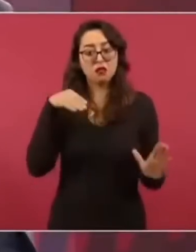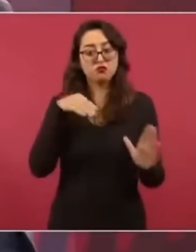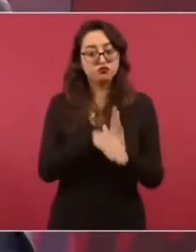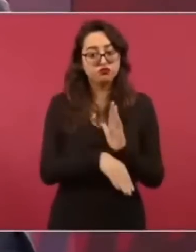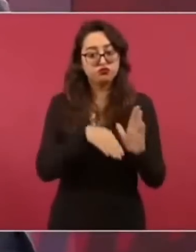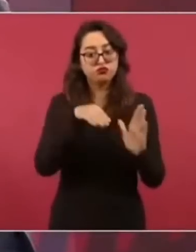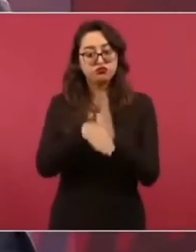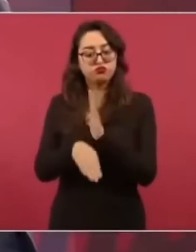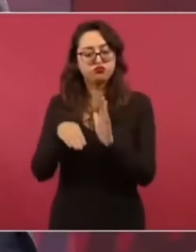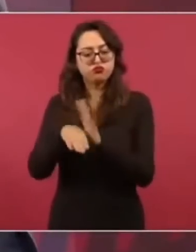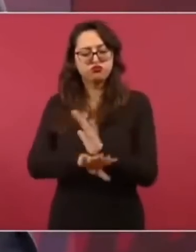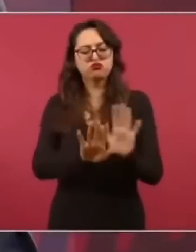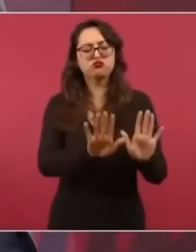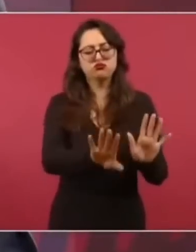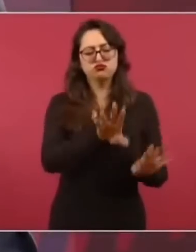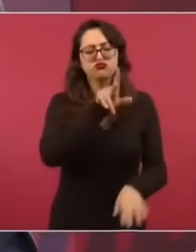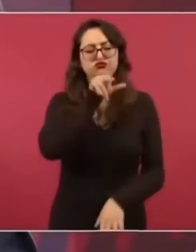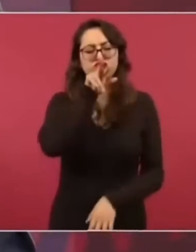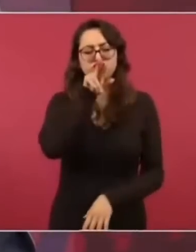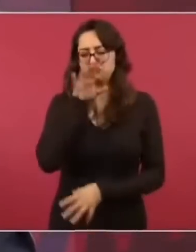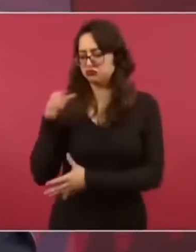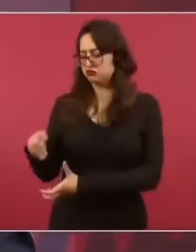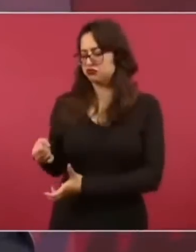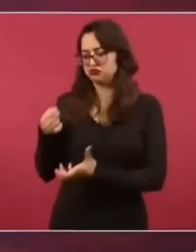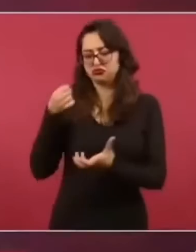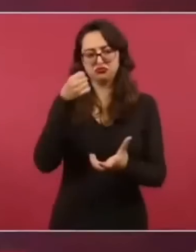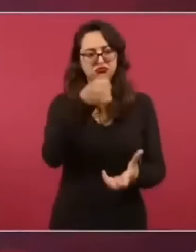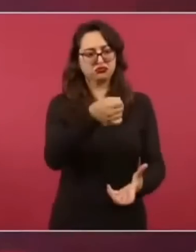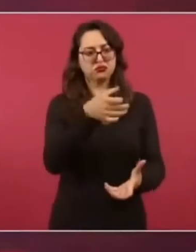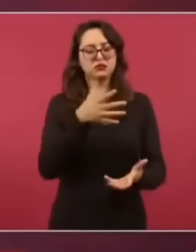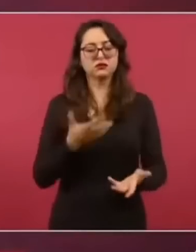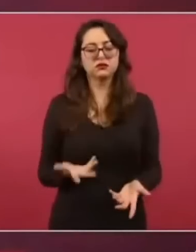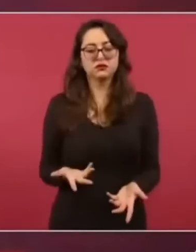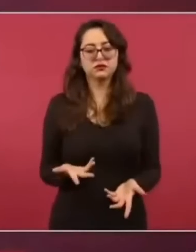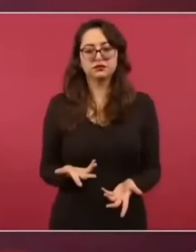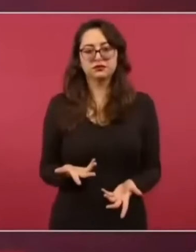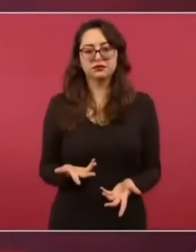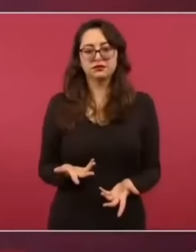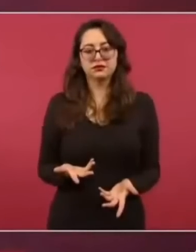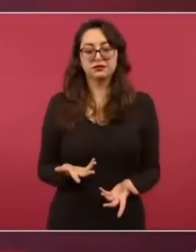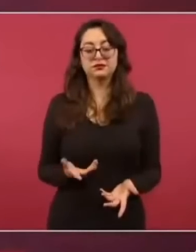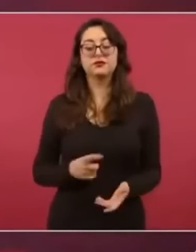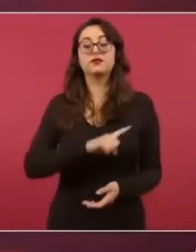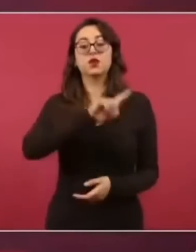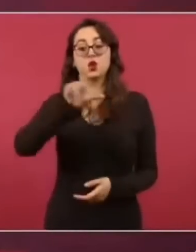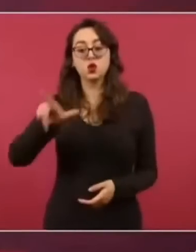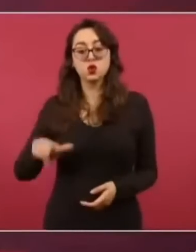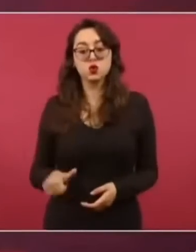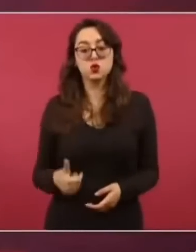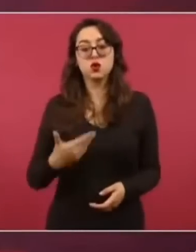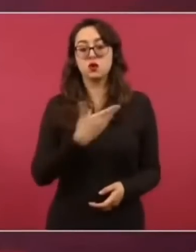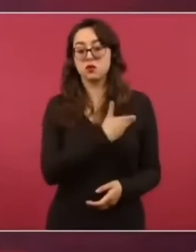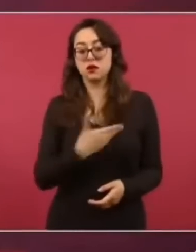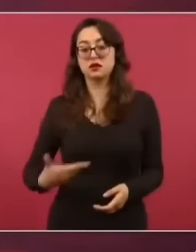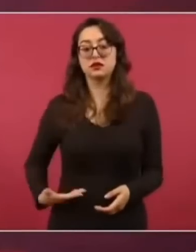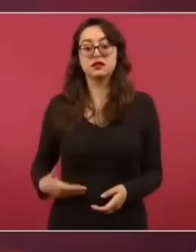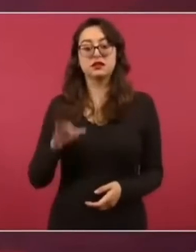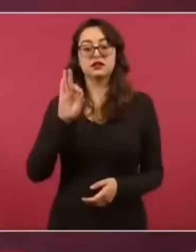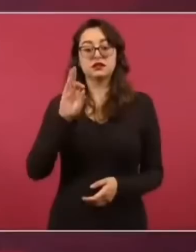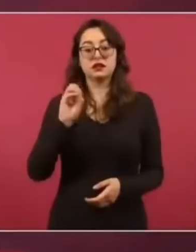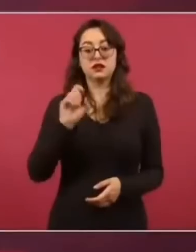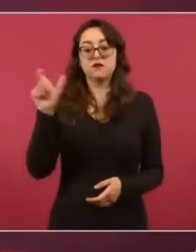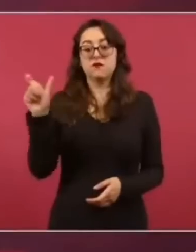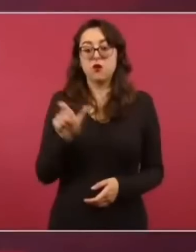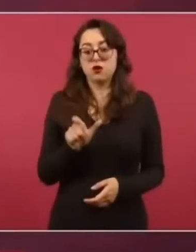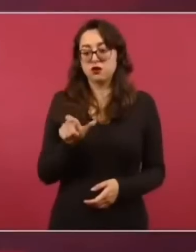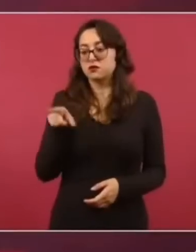los bancos en la época de Salinas. ¿Y qué siguió haciendo Fox? Acabamos de hablar ahora de la